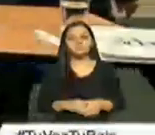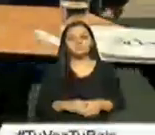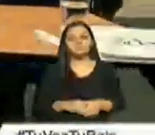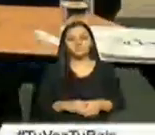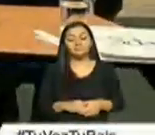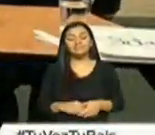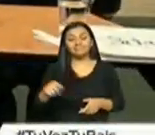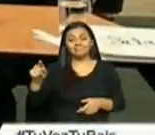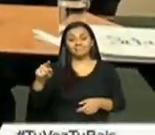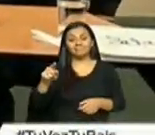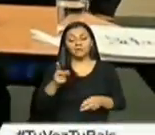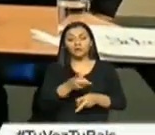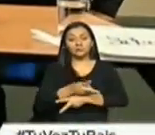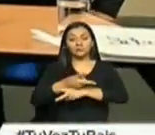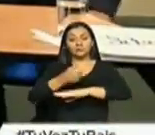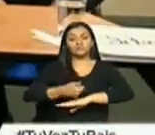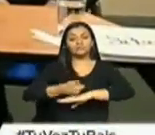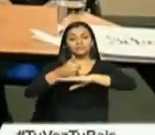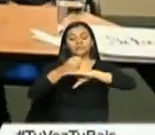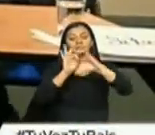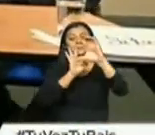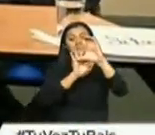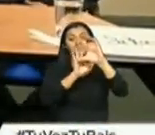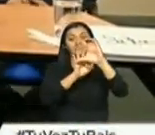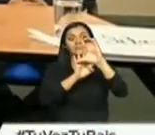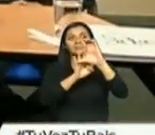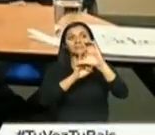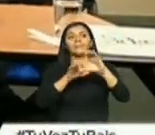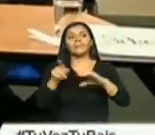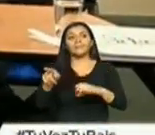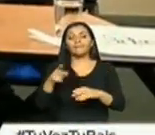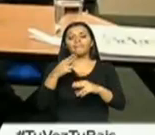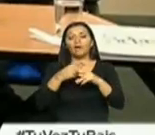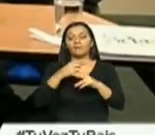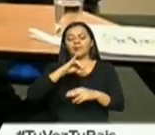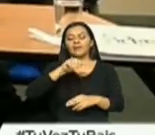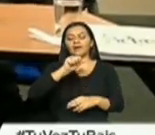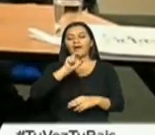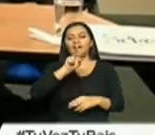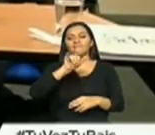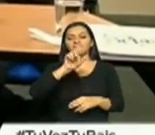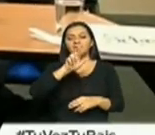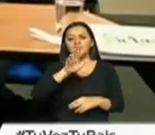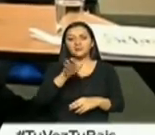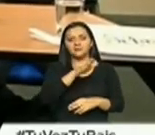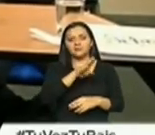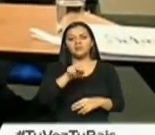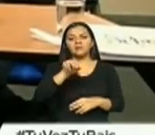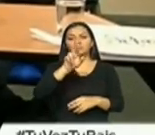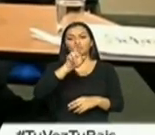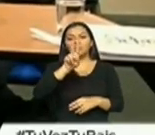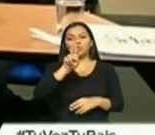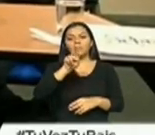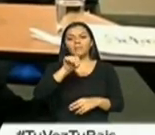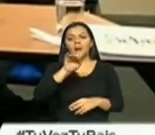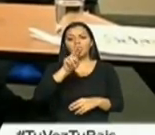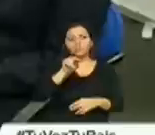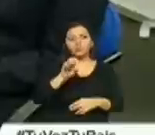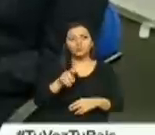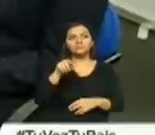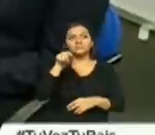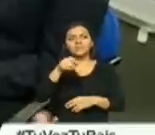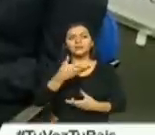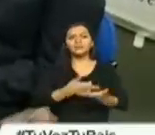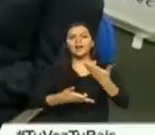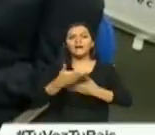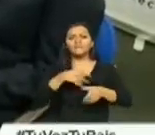Javier Burbano, consejero de Participación Ciudadana y Control Social, hizo pública la denuncia de un supuesto caso de trata de personas en el